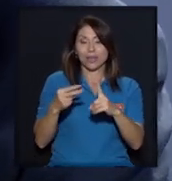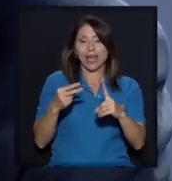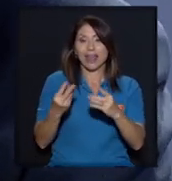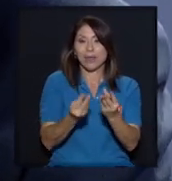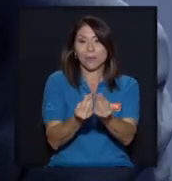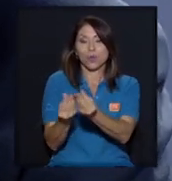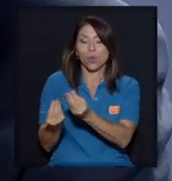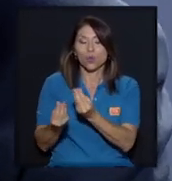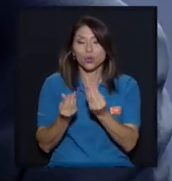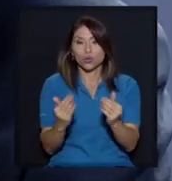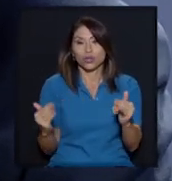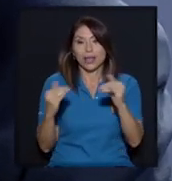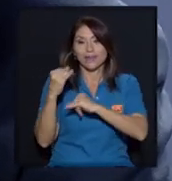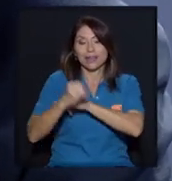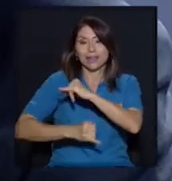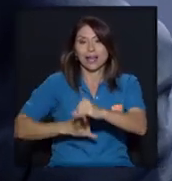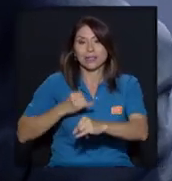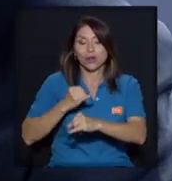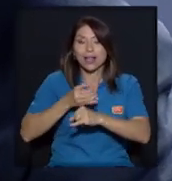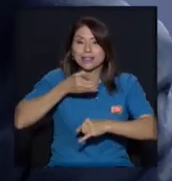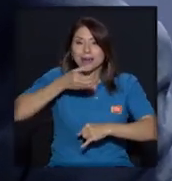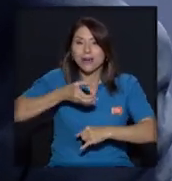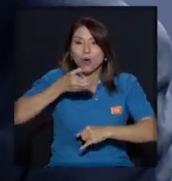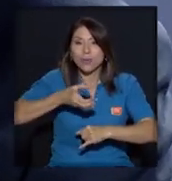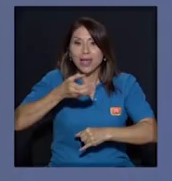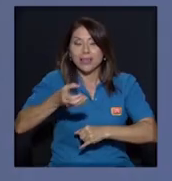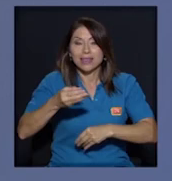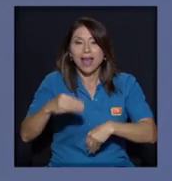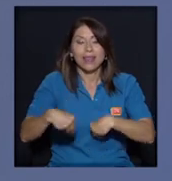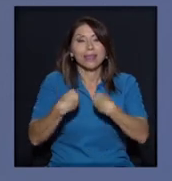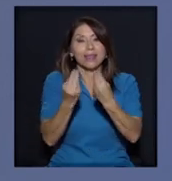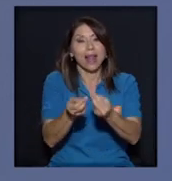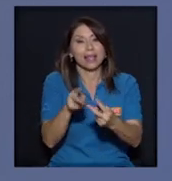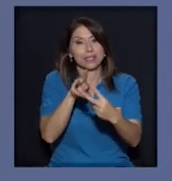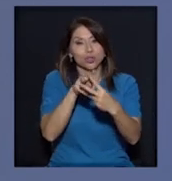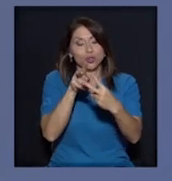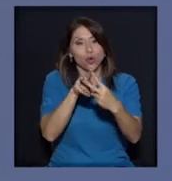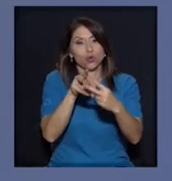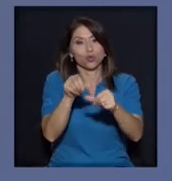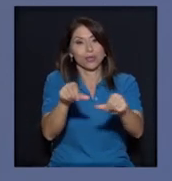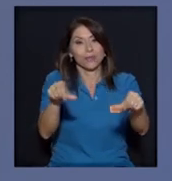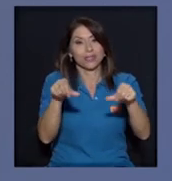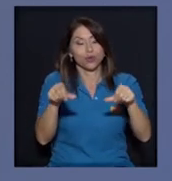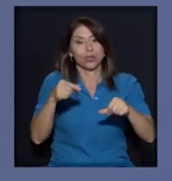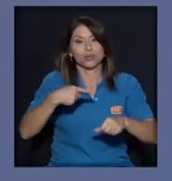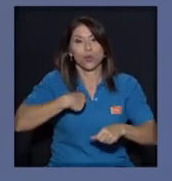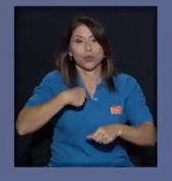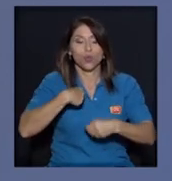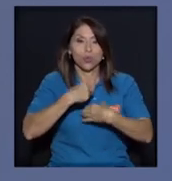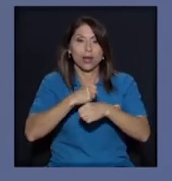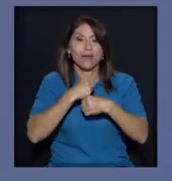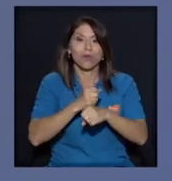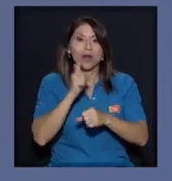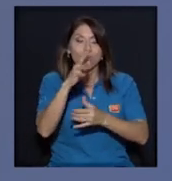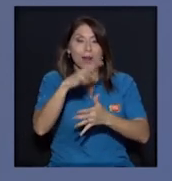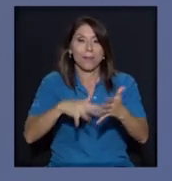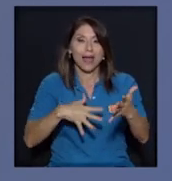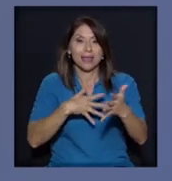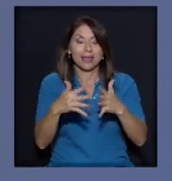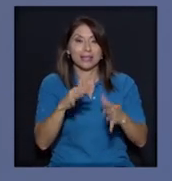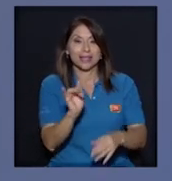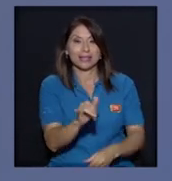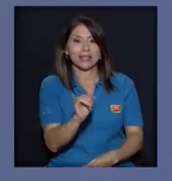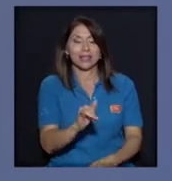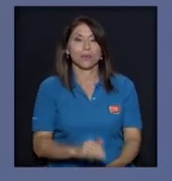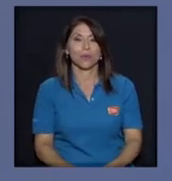recomienda darle estas dos dimensiones cuando uno elabora una matriz de este tipo.